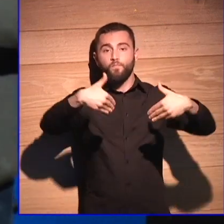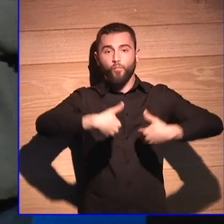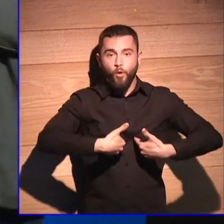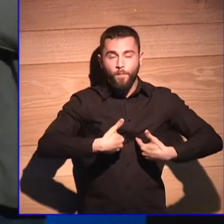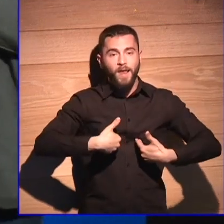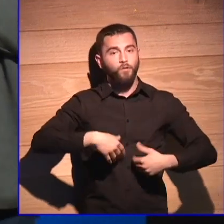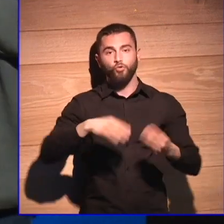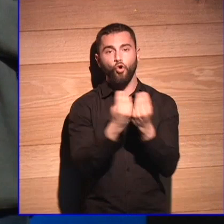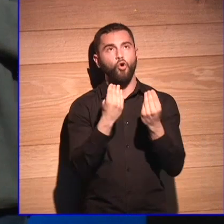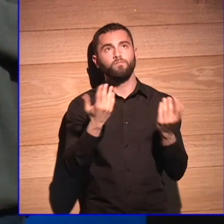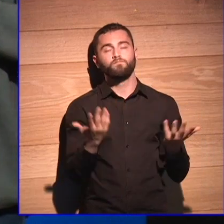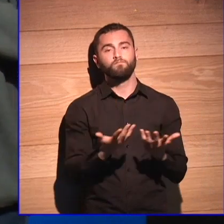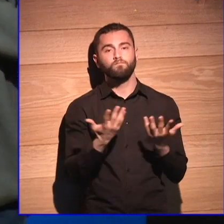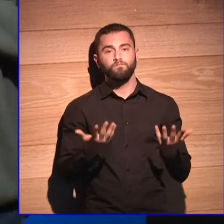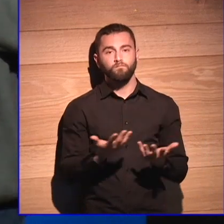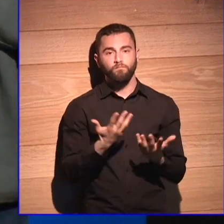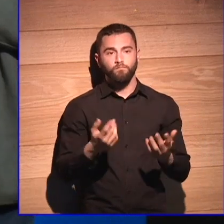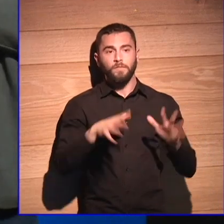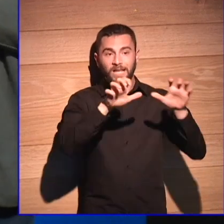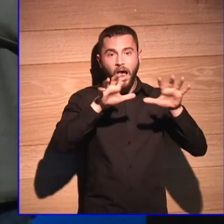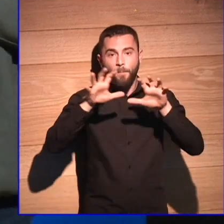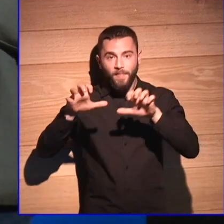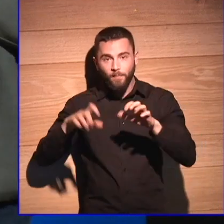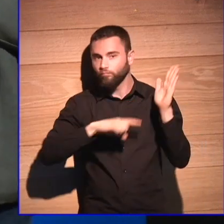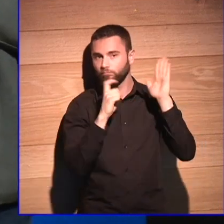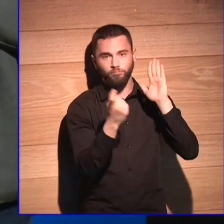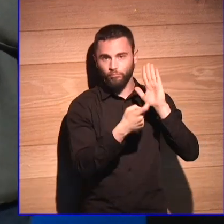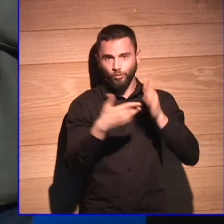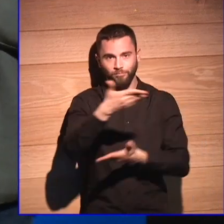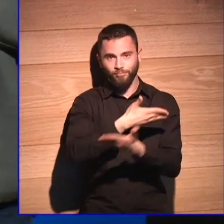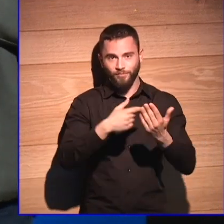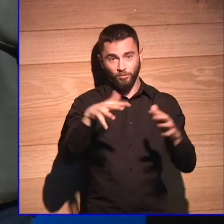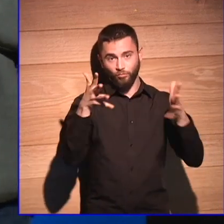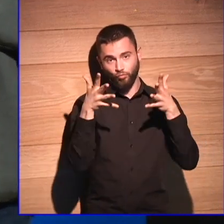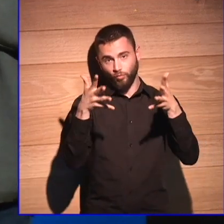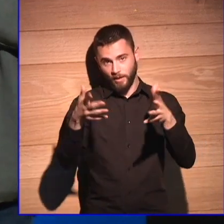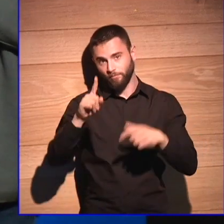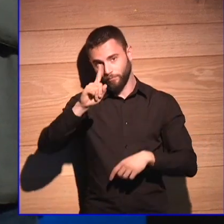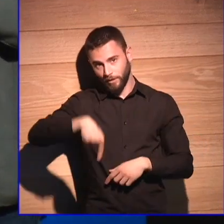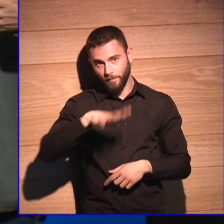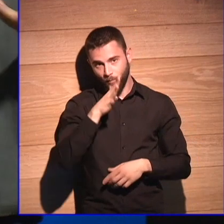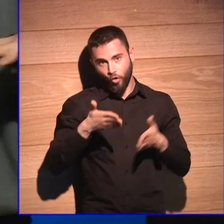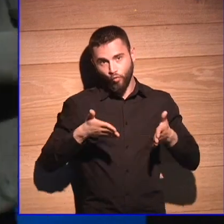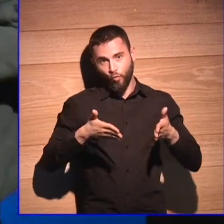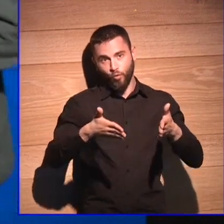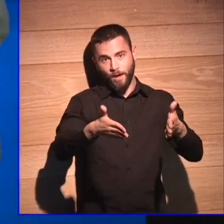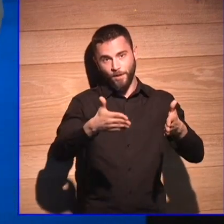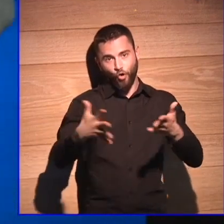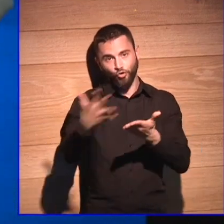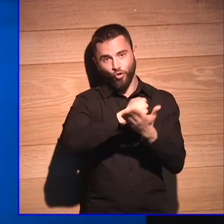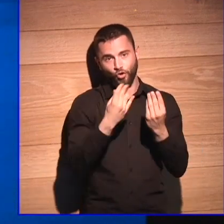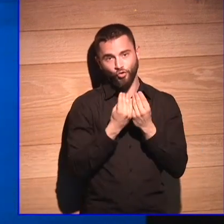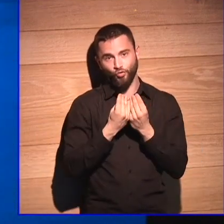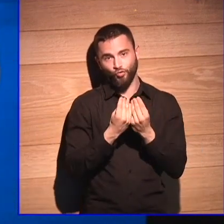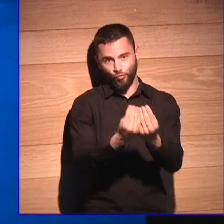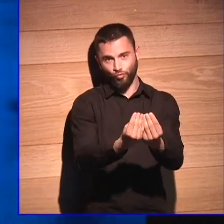nos vayamos aprendiendo y que nos podáis ir sugiriendo también, porque al final todo es un camino que hacemos todos juntos.